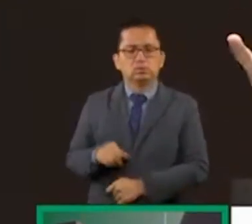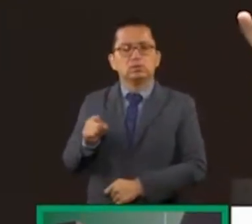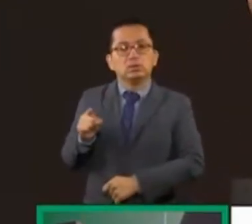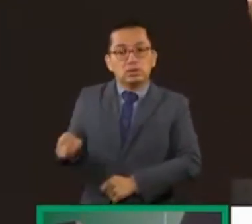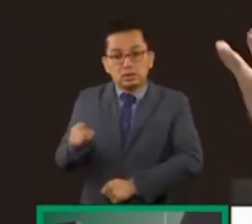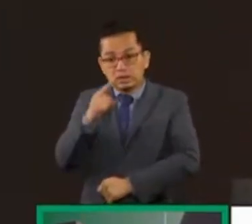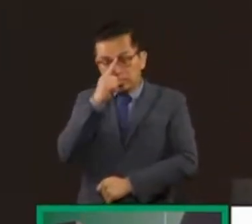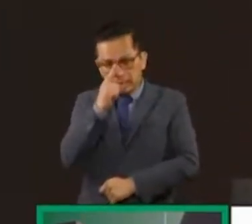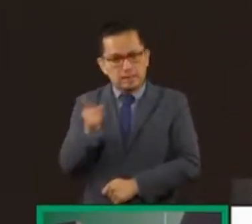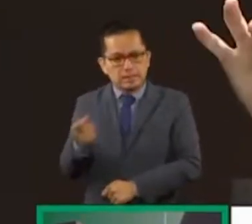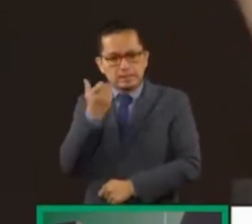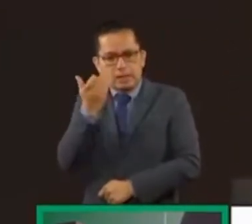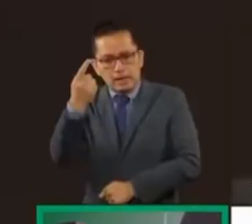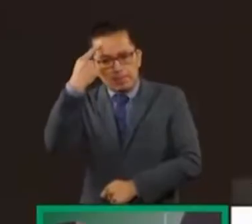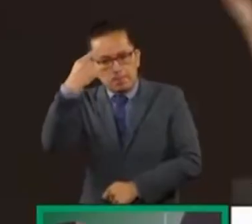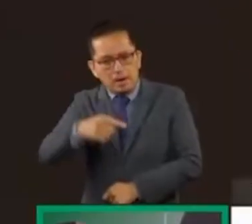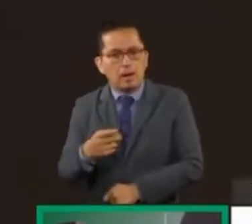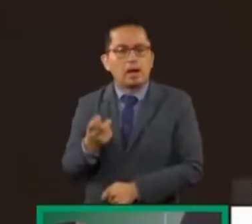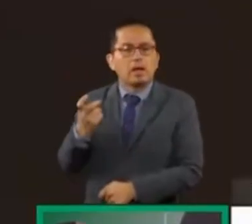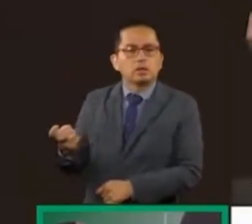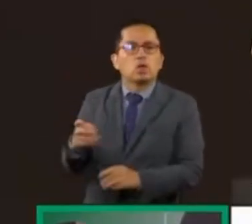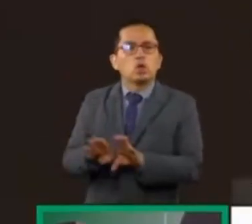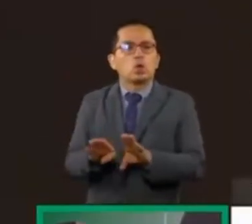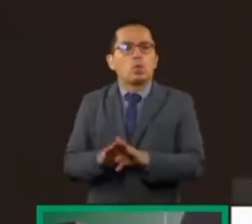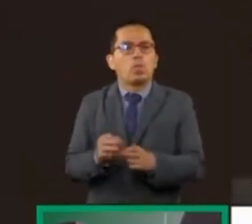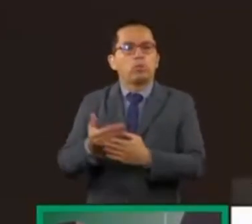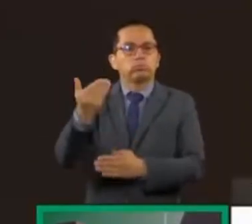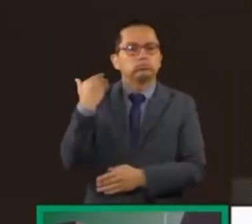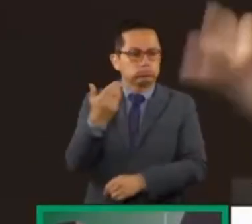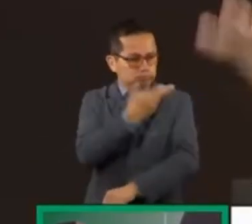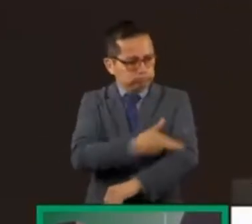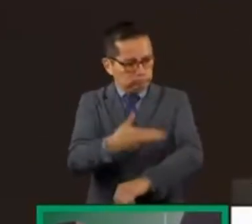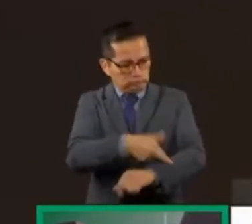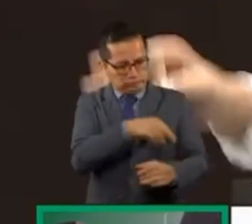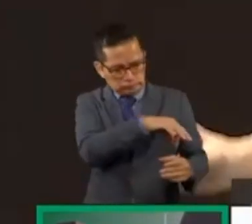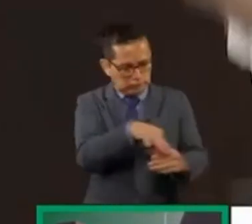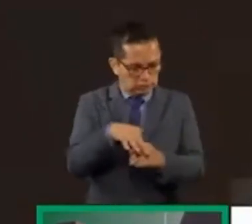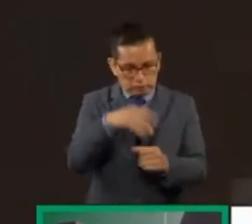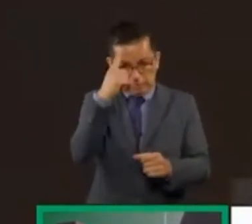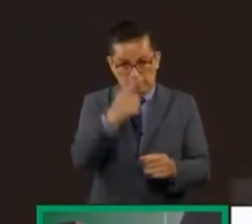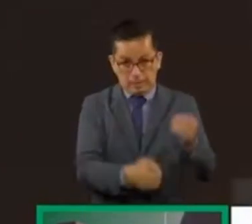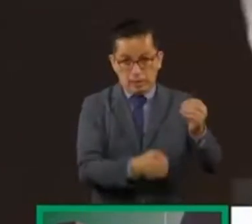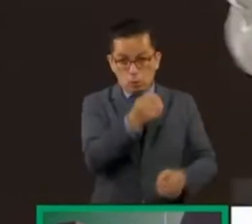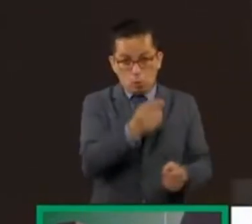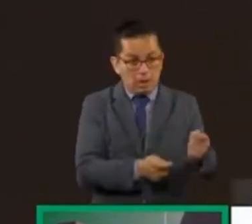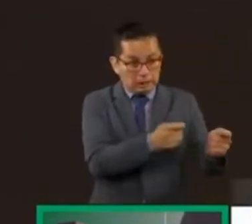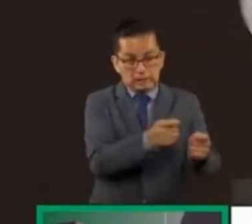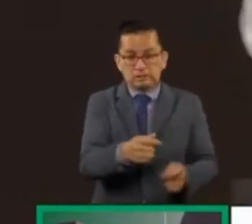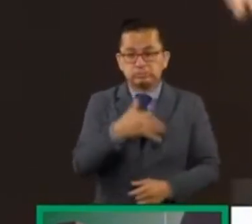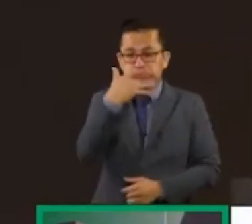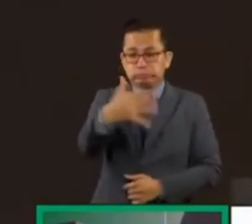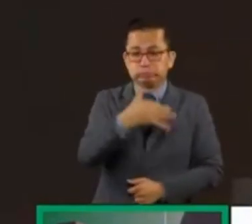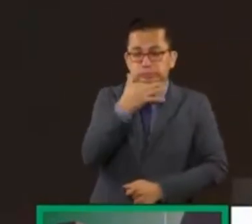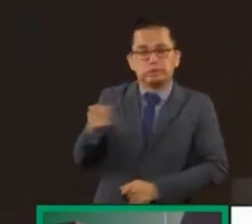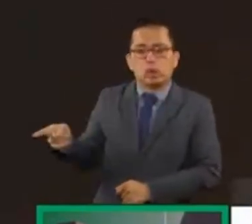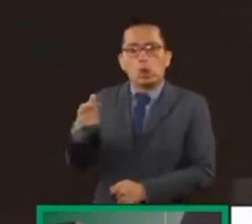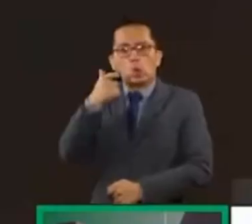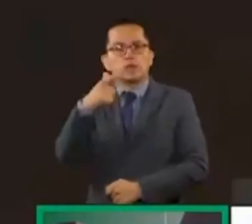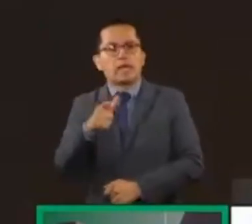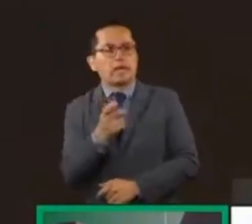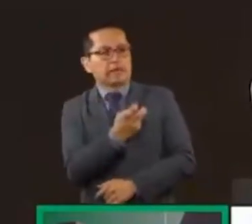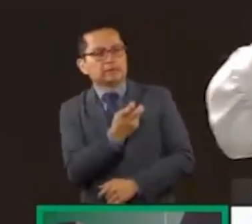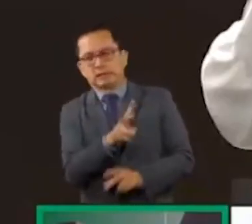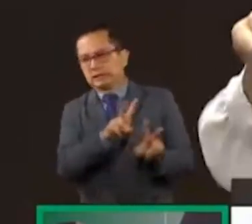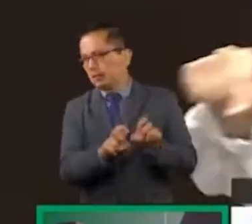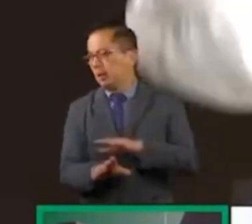del fraude del proceso electoral de los ministros, jueces, magistrados y de toda la sustitución del Poder